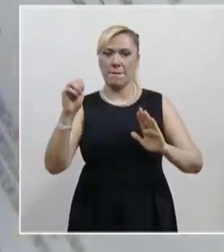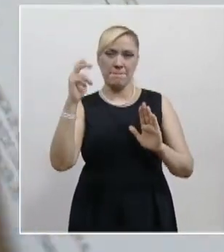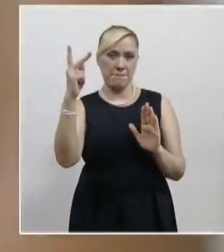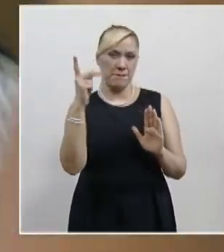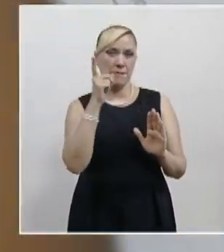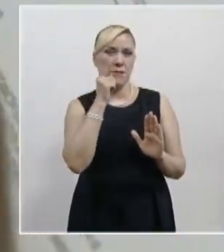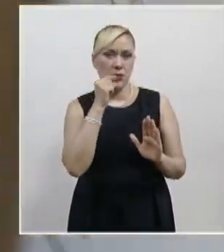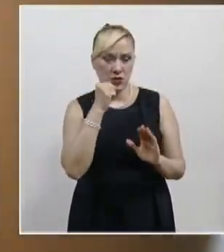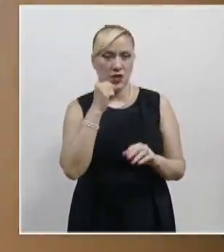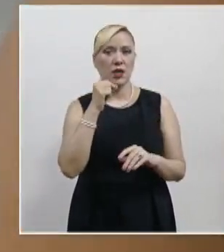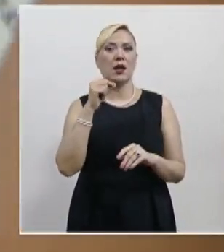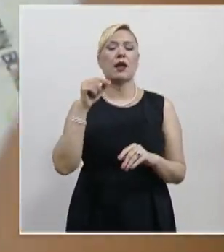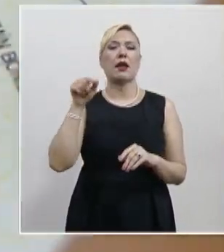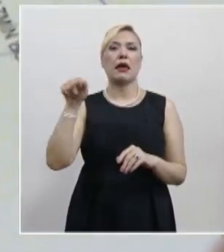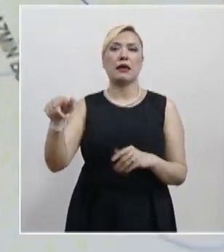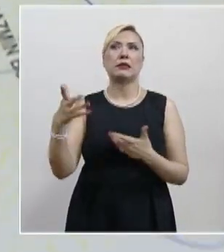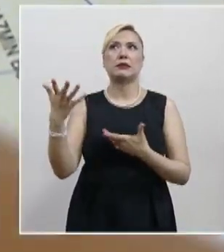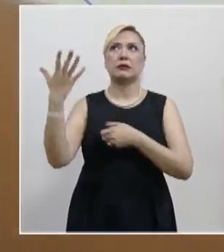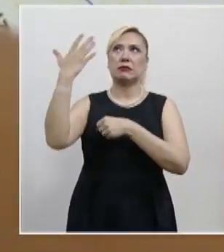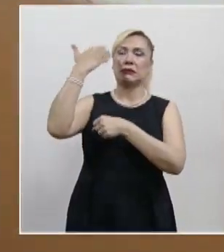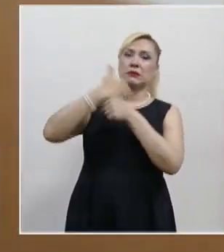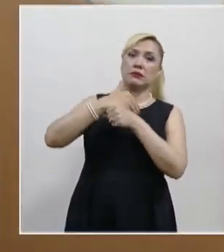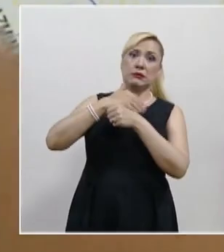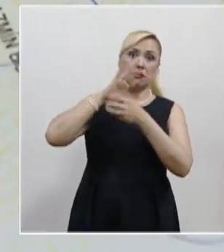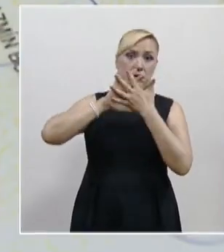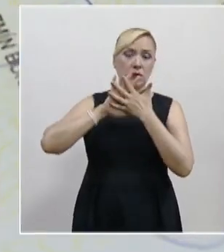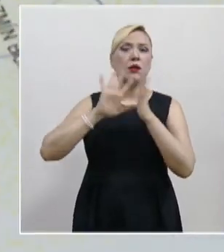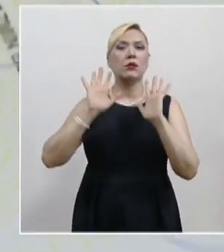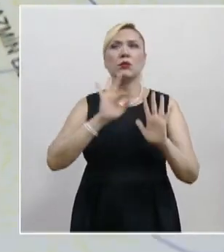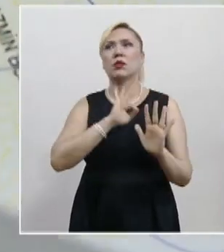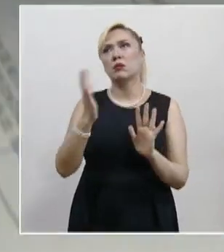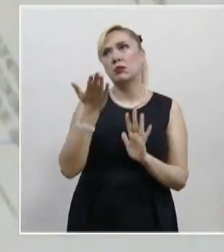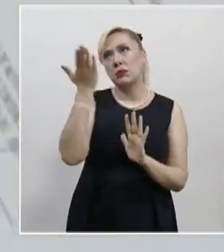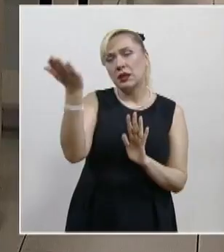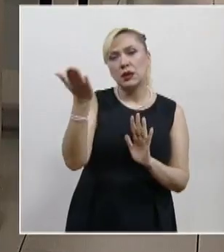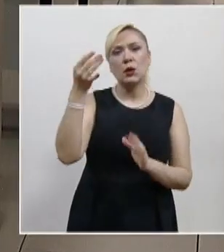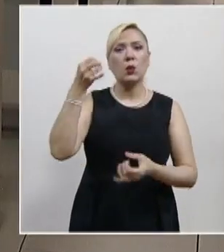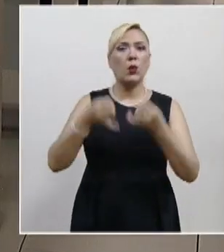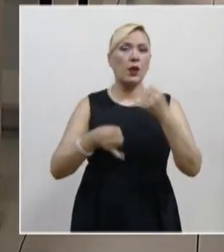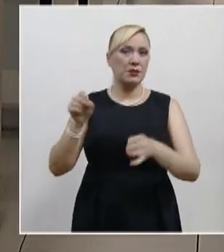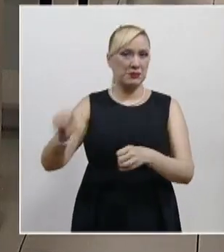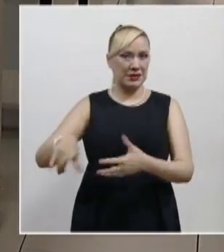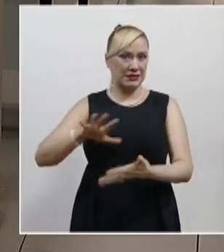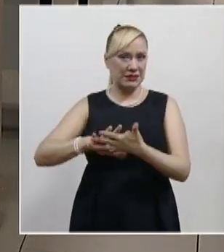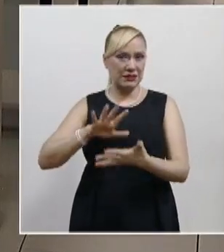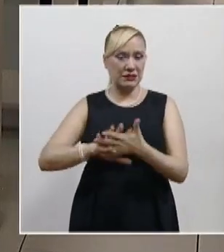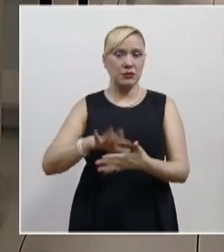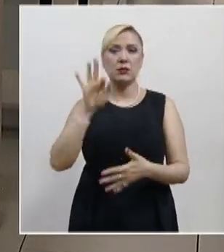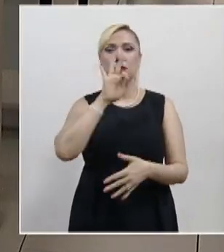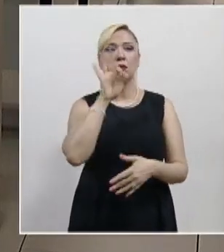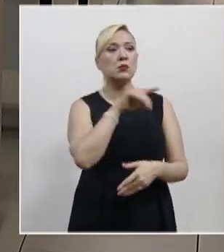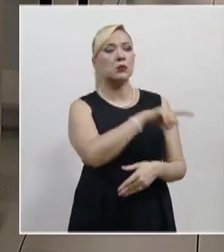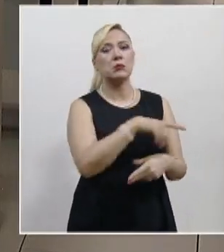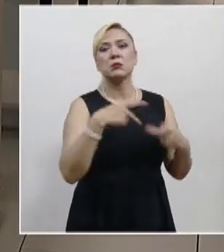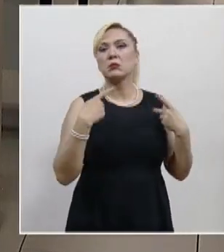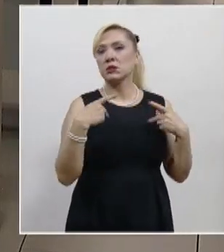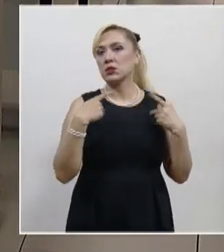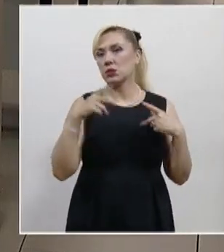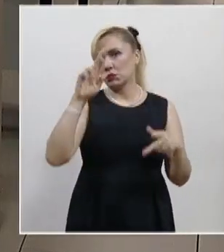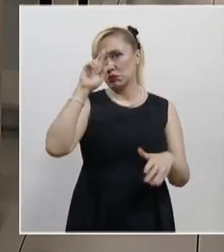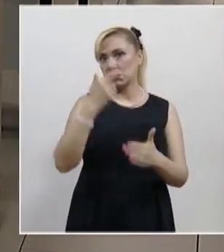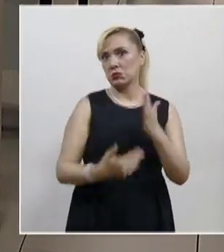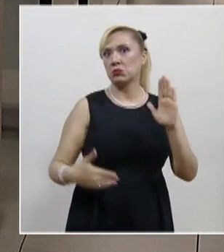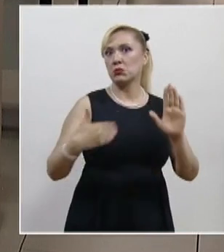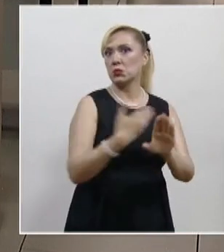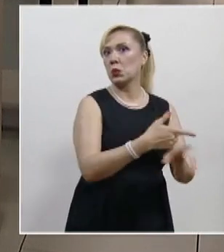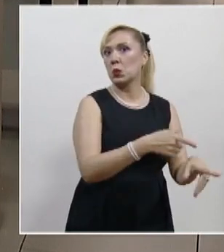el sentenciado u oficiosamente por el juez de ejecución de sanciones penales, en caso de que la víctima no lo promueva. La reparación del daño